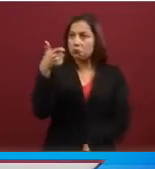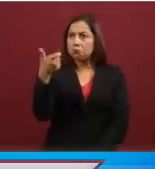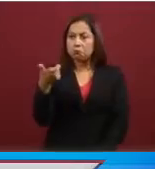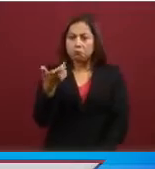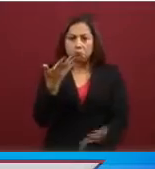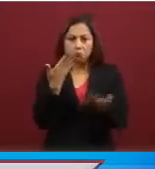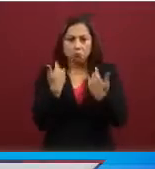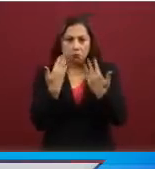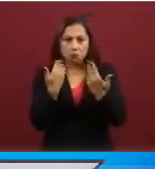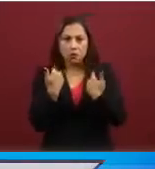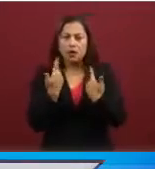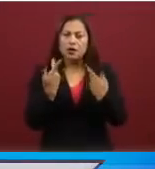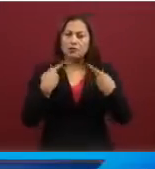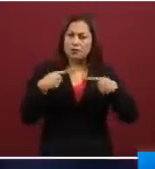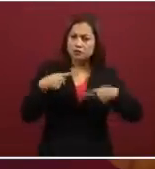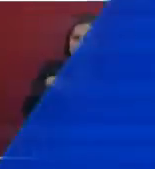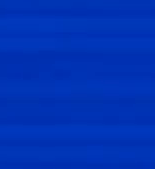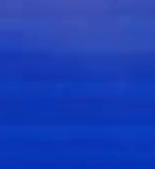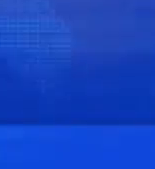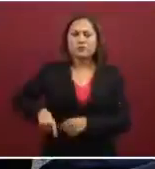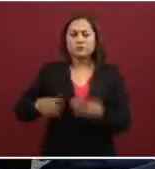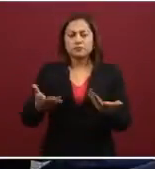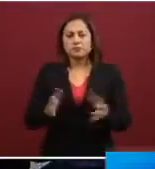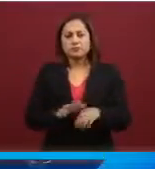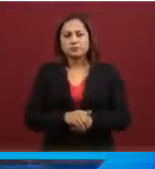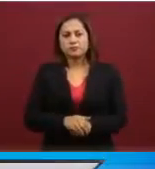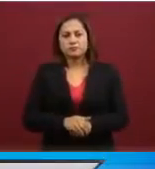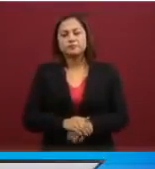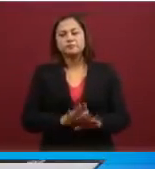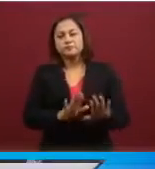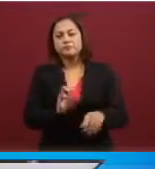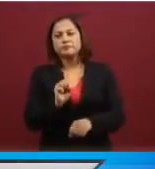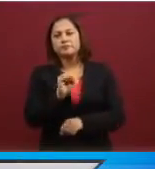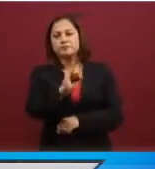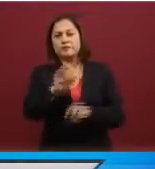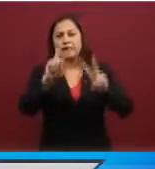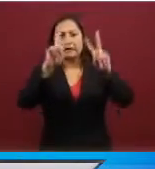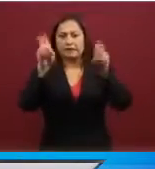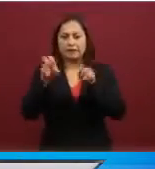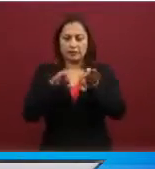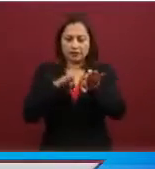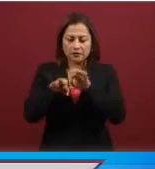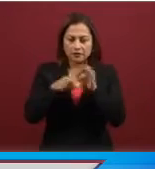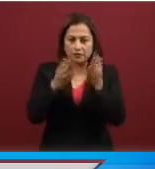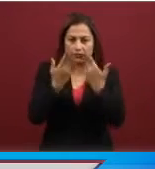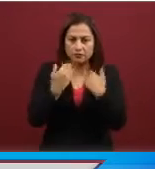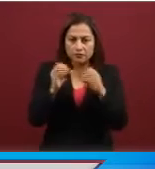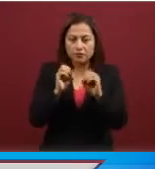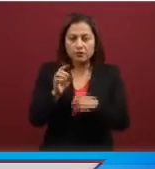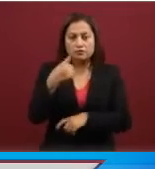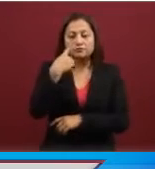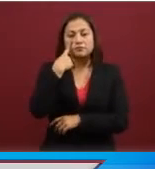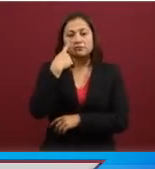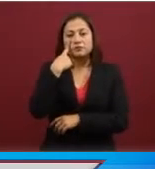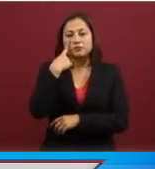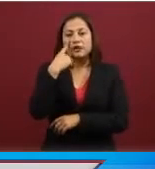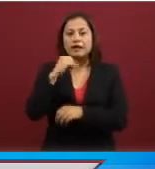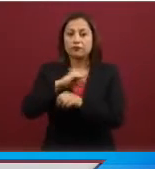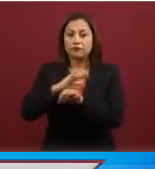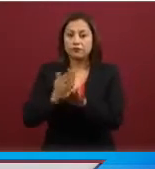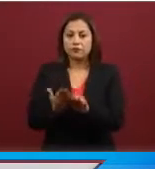en beneficio de una minoría rapaz. Análisis del desempleo. Yo tengo